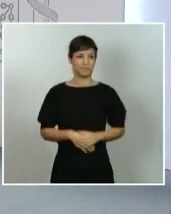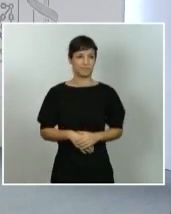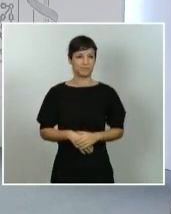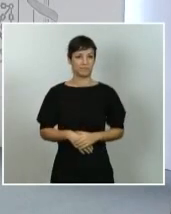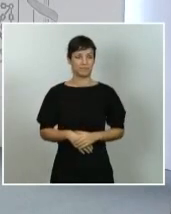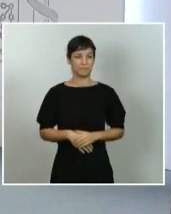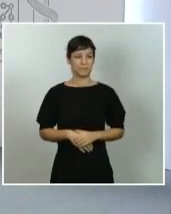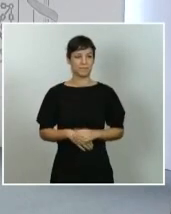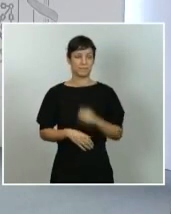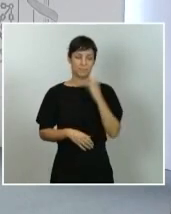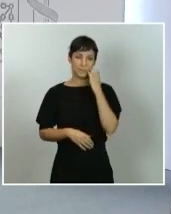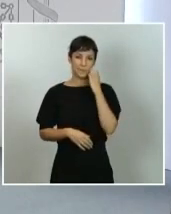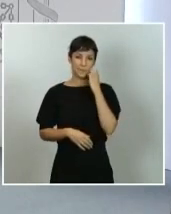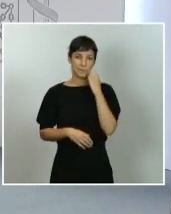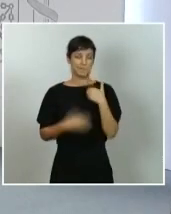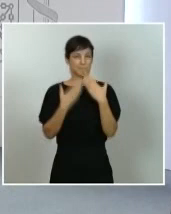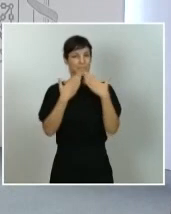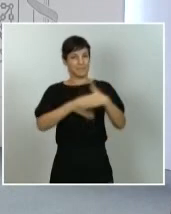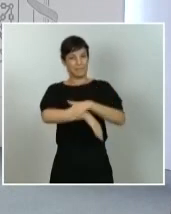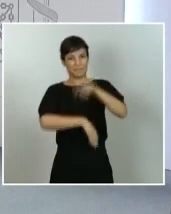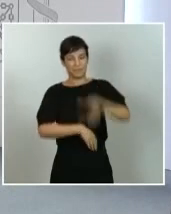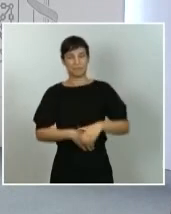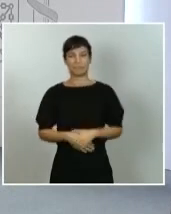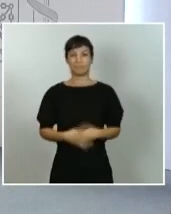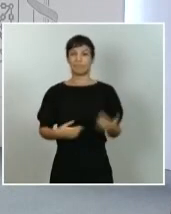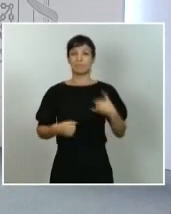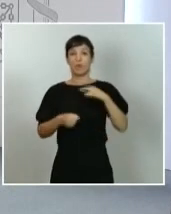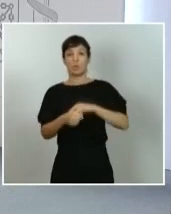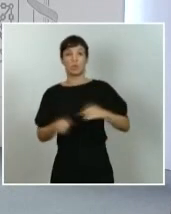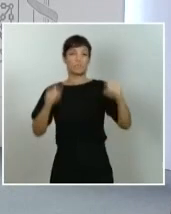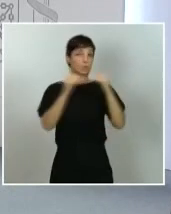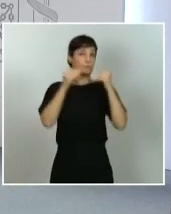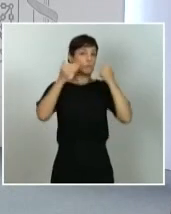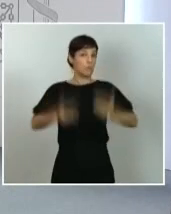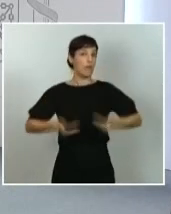así, una medida buena, yo creo que fue el confinamiento, pero no se hizo